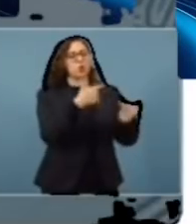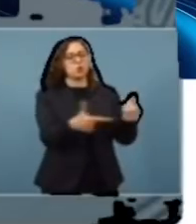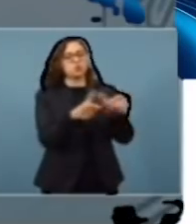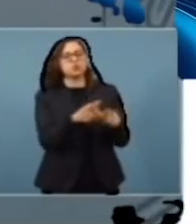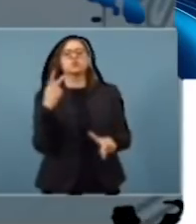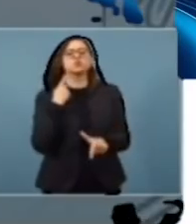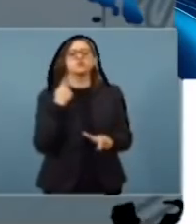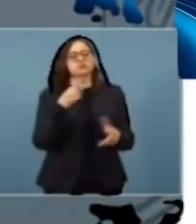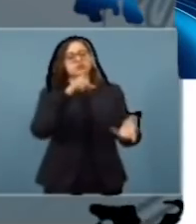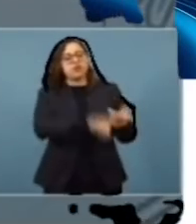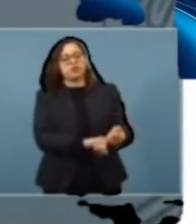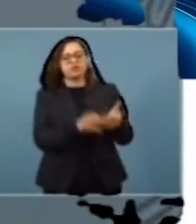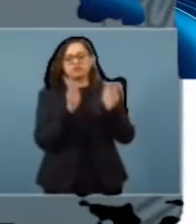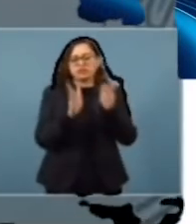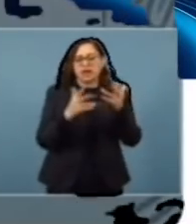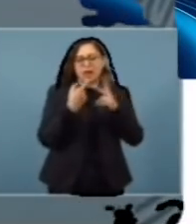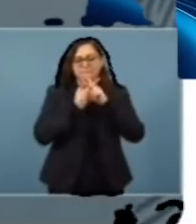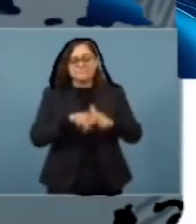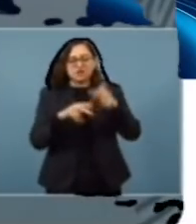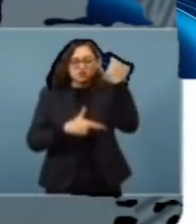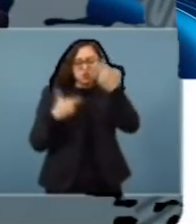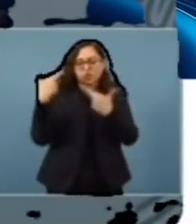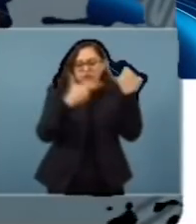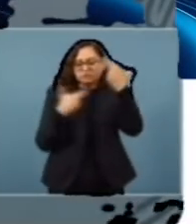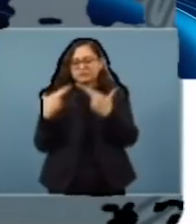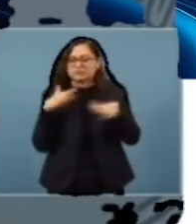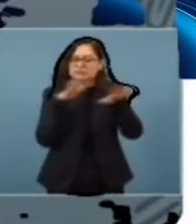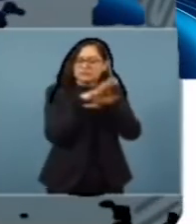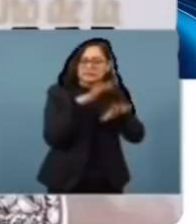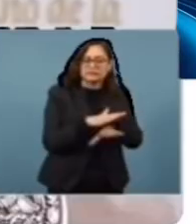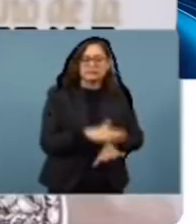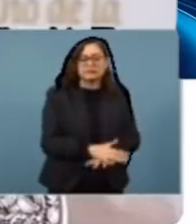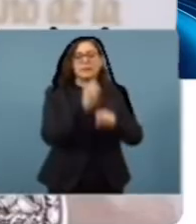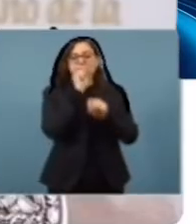revisando sus procedimientos y que los intelectuales orgánicos